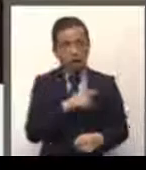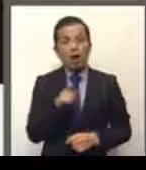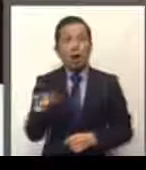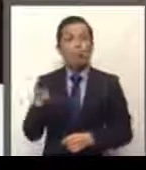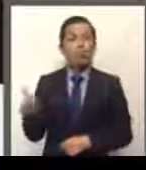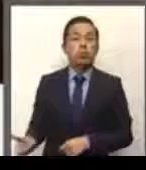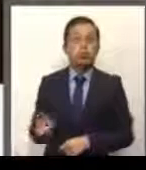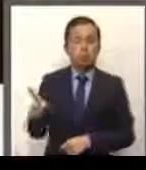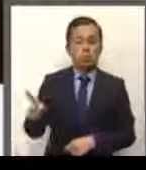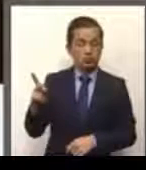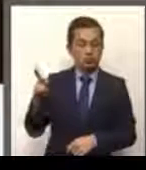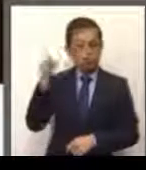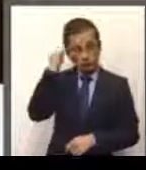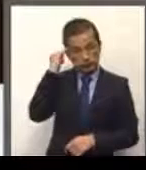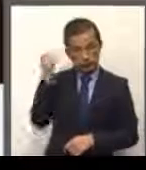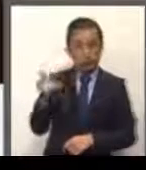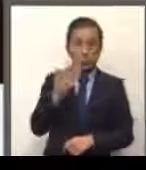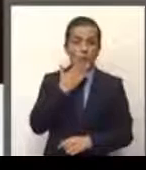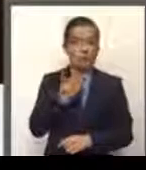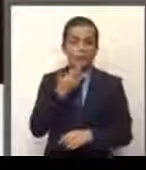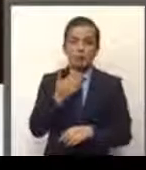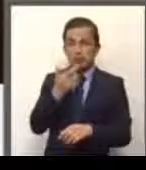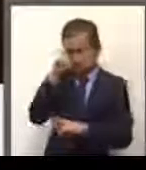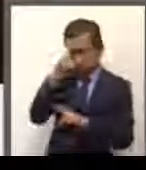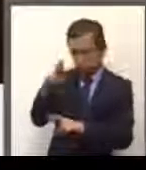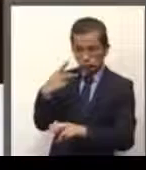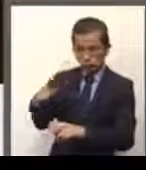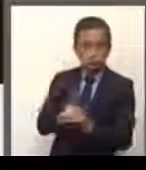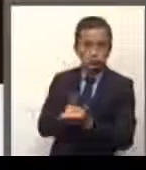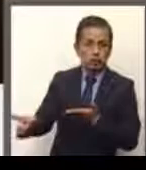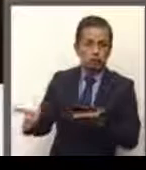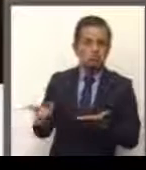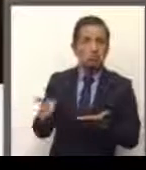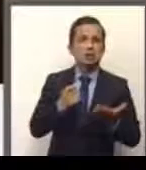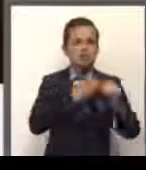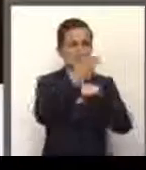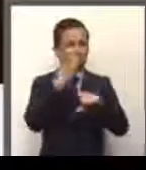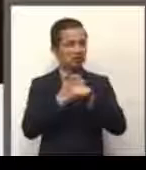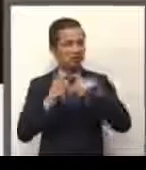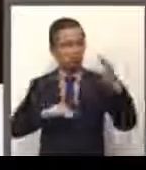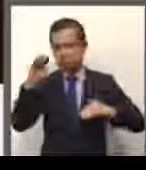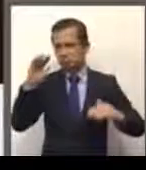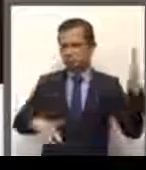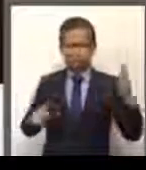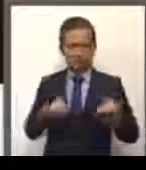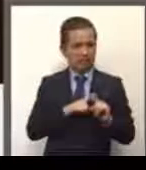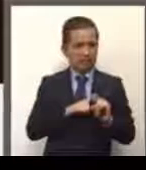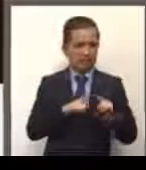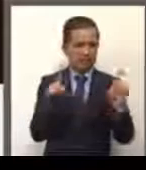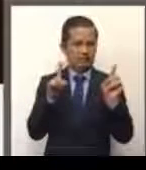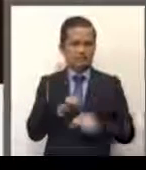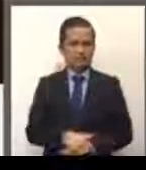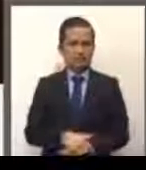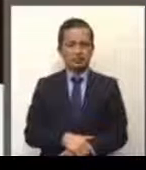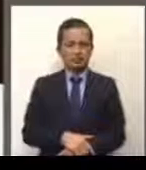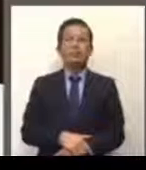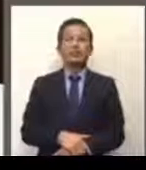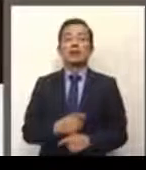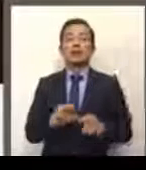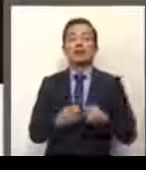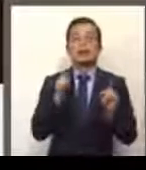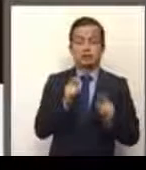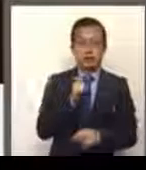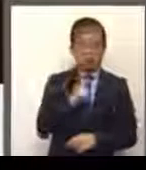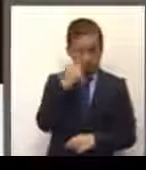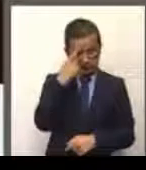de los pueblos indígenas entre un Estado y otro. La diferencia entre ser sujeto de interés público y sujeto de